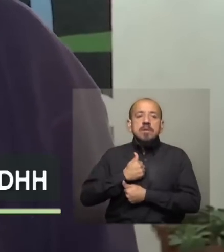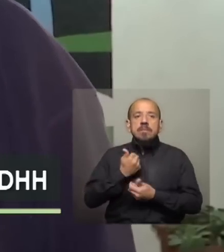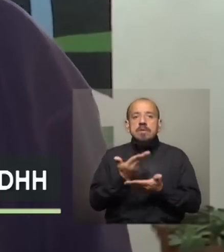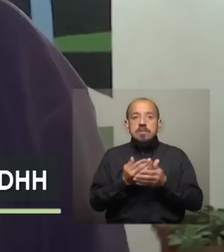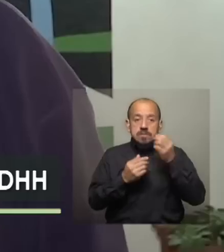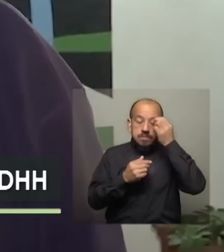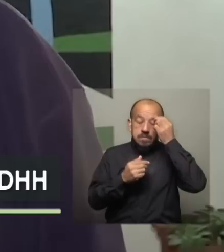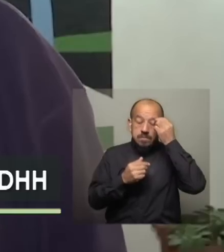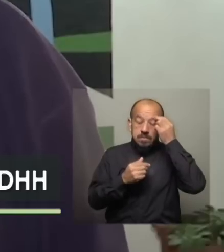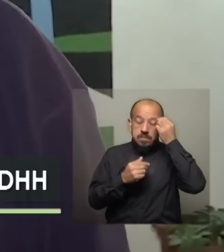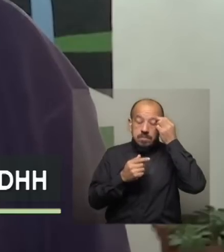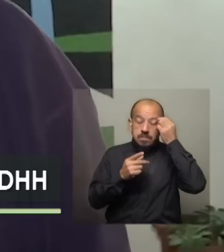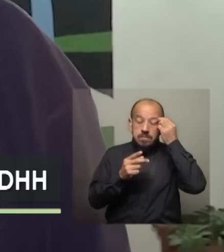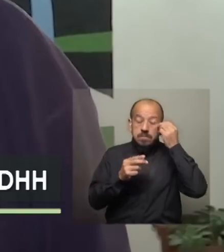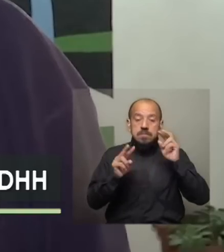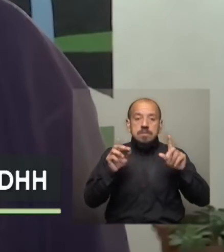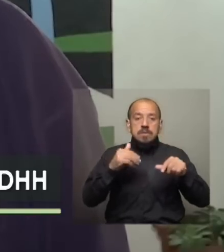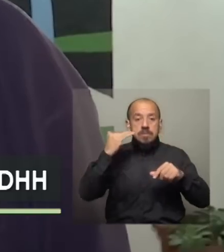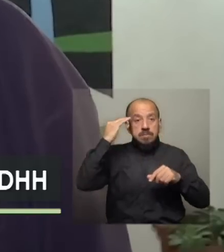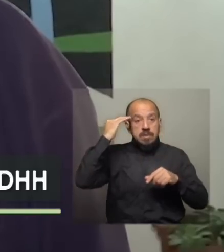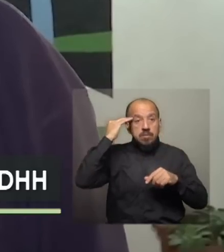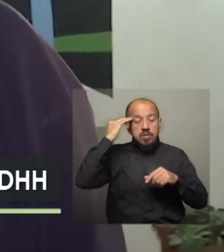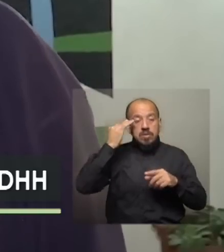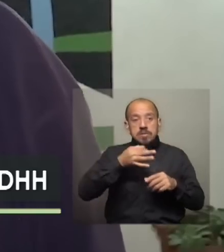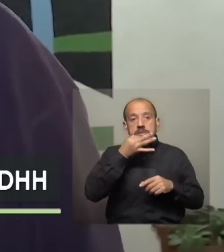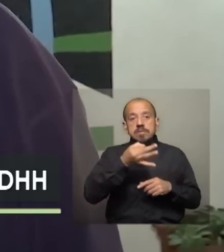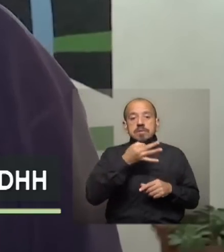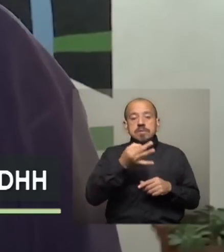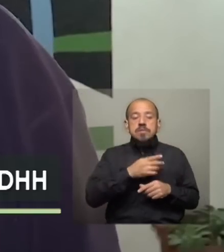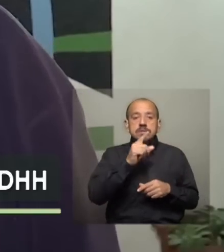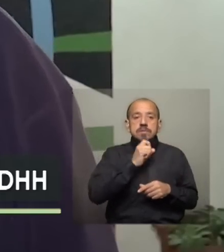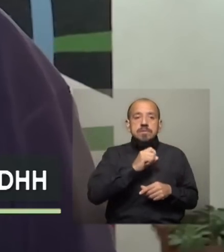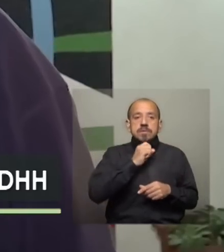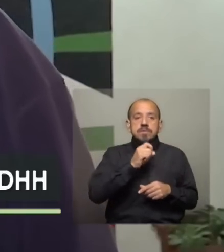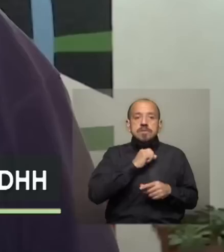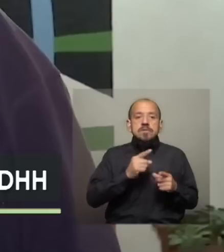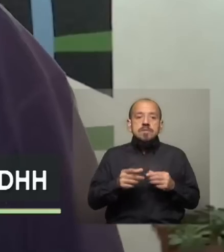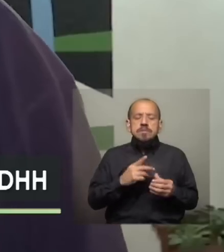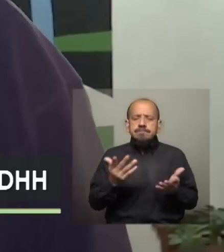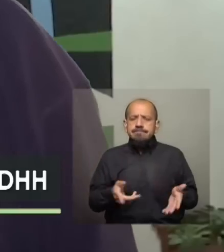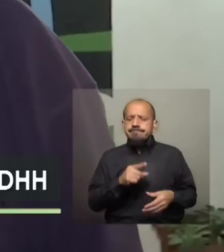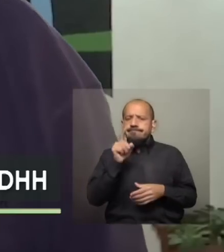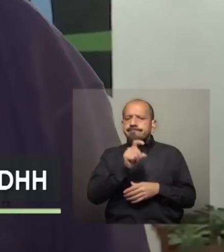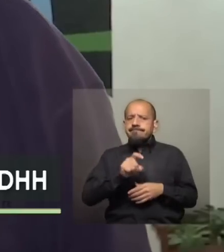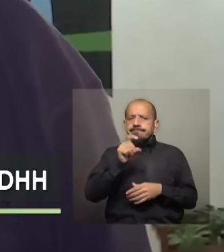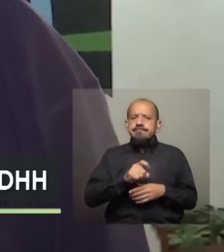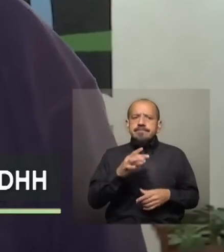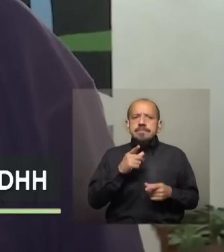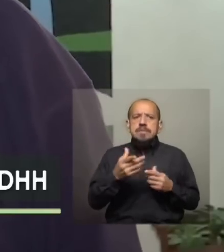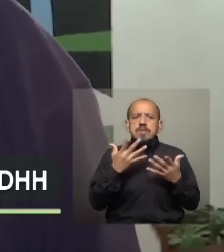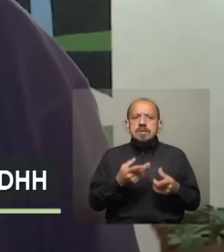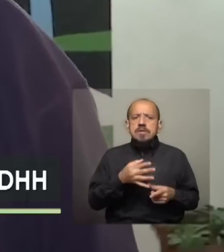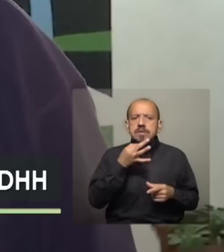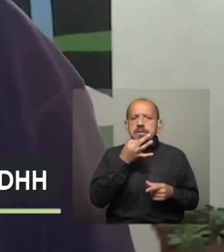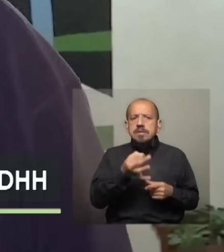es un tema de llevar el tema de la memoria a un discurso mentiroso falaz engañoso donde pretenden